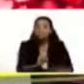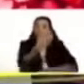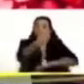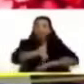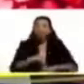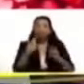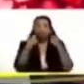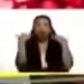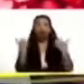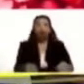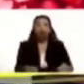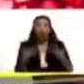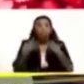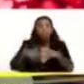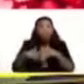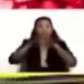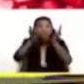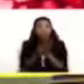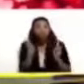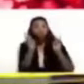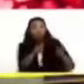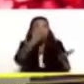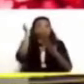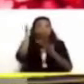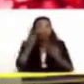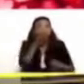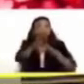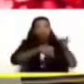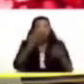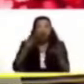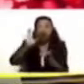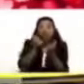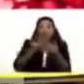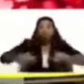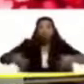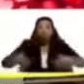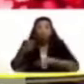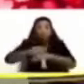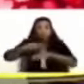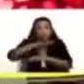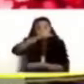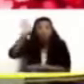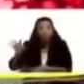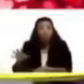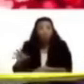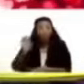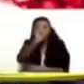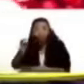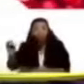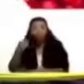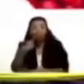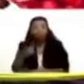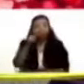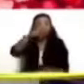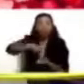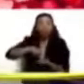Quedaron estupefactos los empresarios del mundo, capitalistas, los capitalistas del mundo y los gobiernos de Occidente, cuando